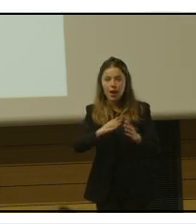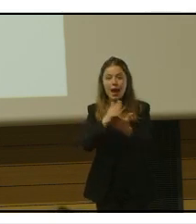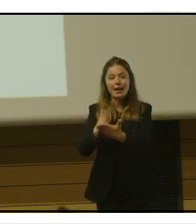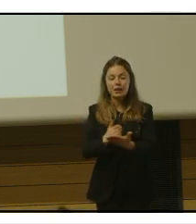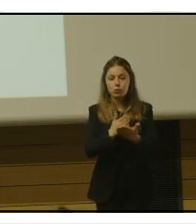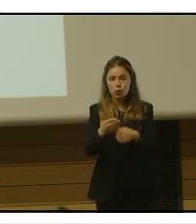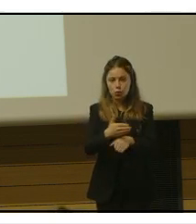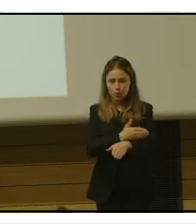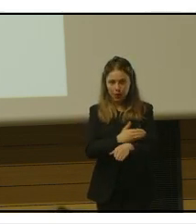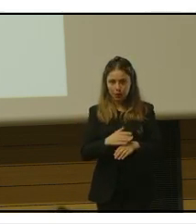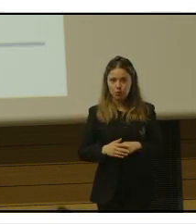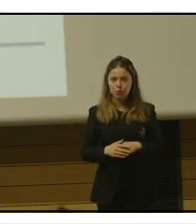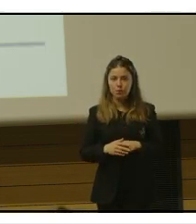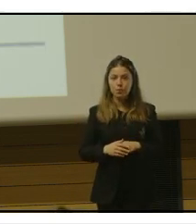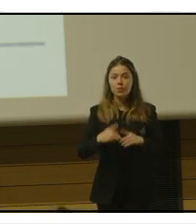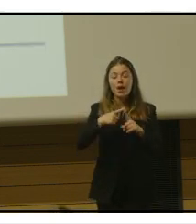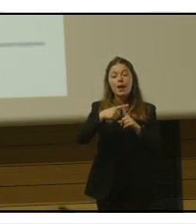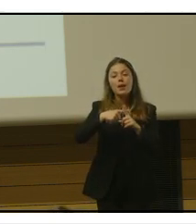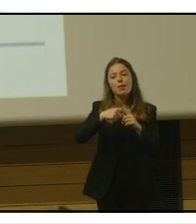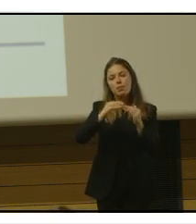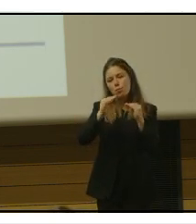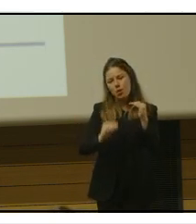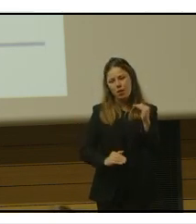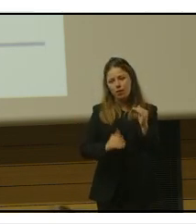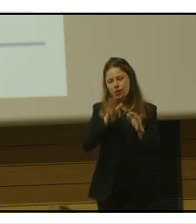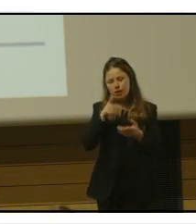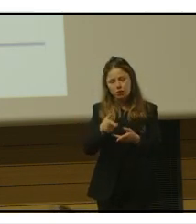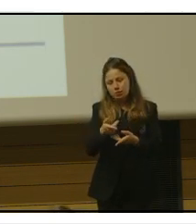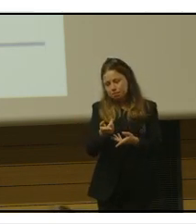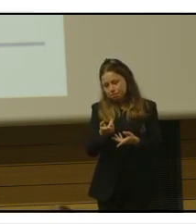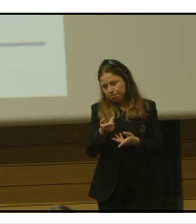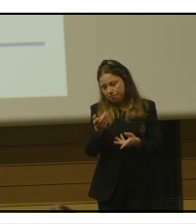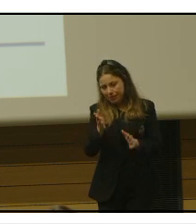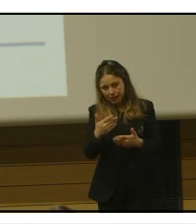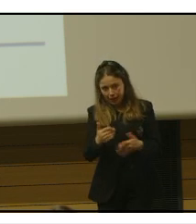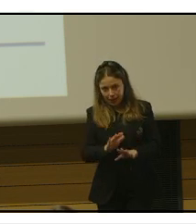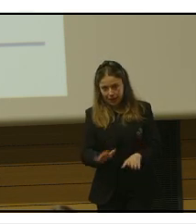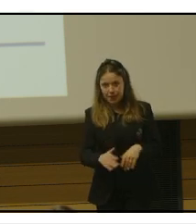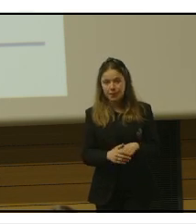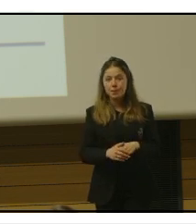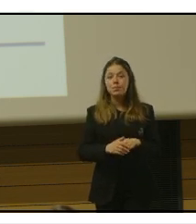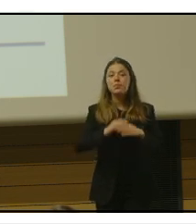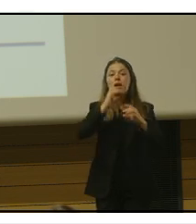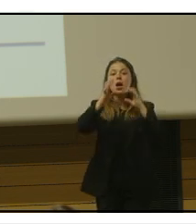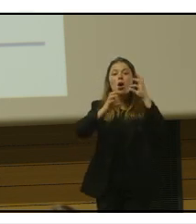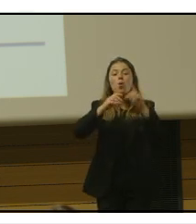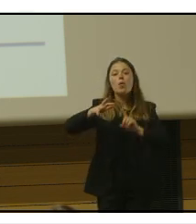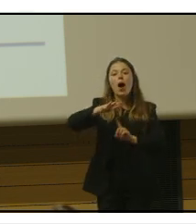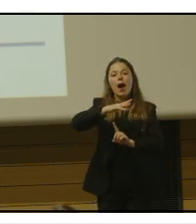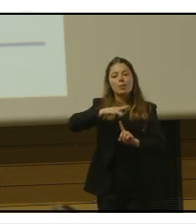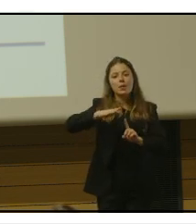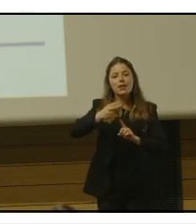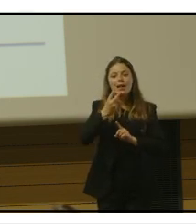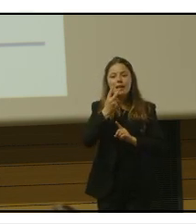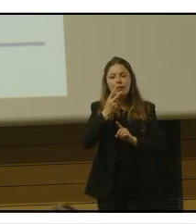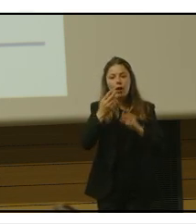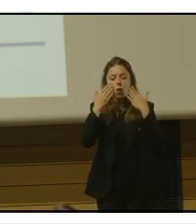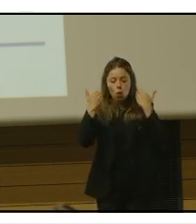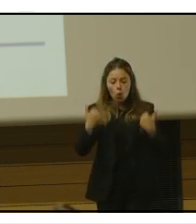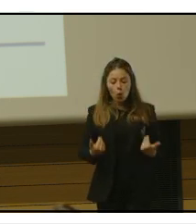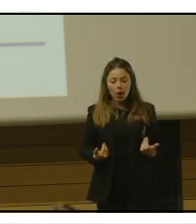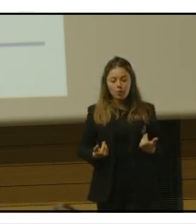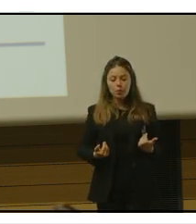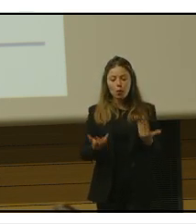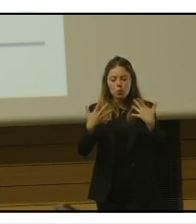estudios previos. Yo os digo, bajo y muy bajo, esto no lo vamos a tener en cuenta. ¿Qué hace el humo ambiental de tabaco en nuestro cuerpo? Bueno, pues aquí